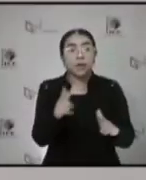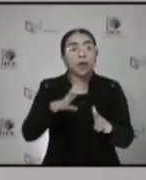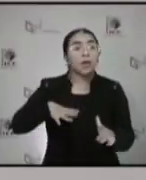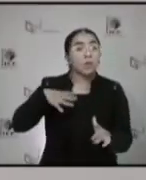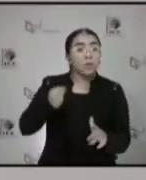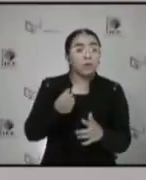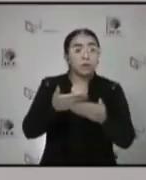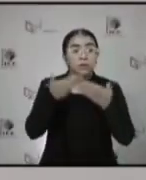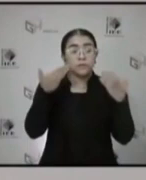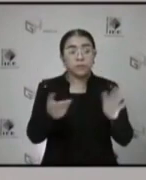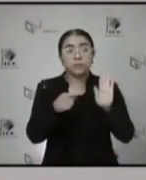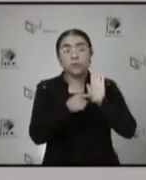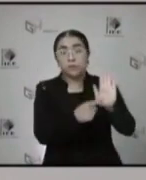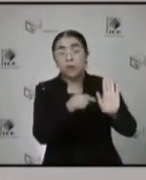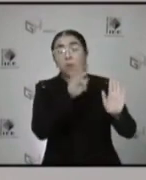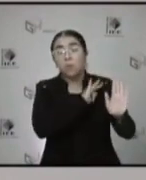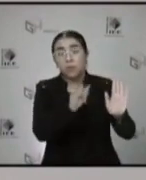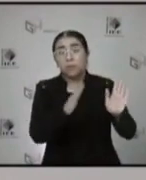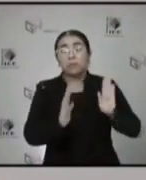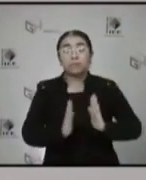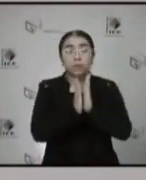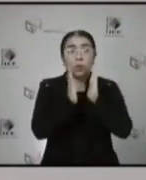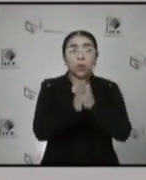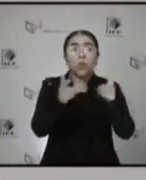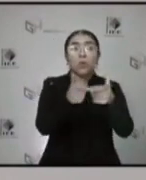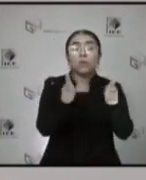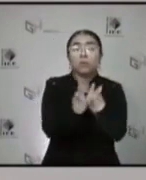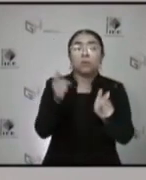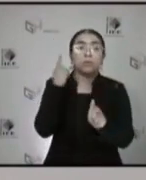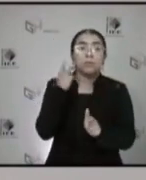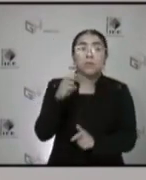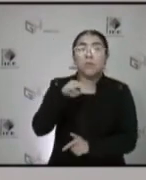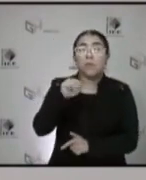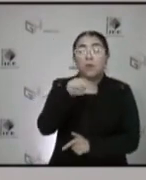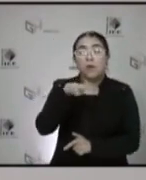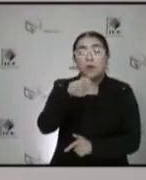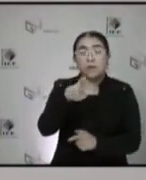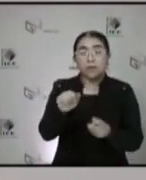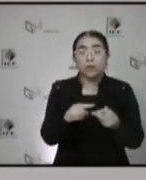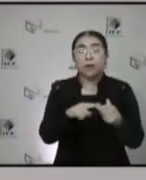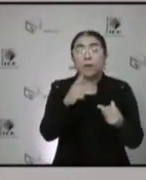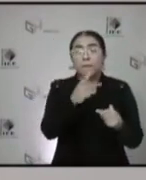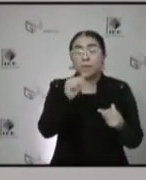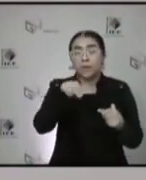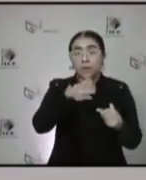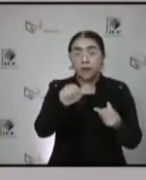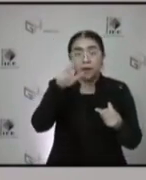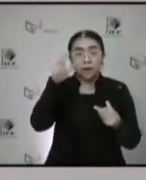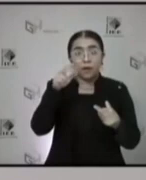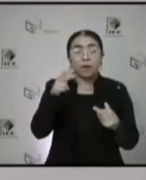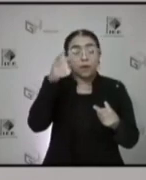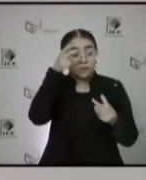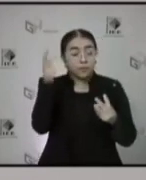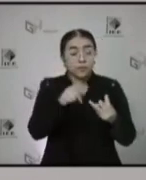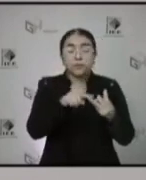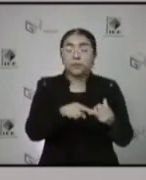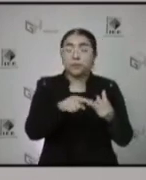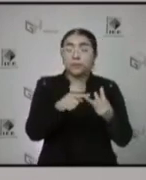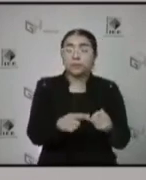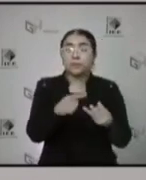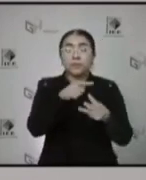en este esfuerzo de participación de Morena, Nueva Alianza y el Partido del Trabajo, es